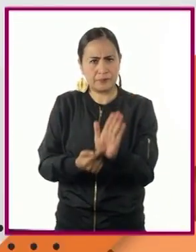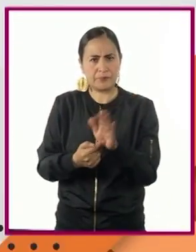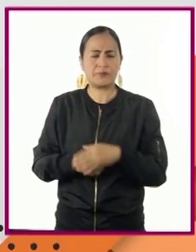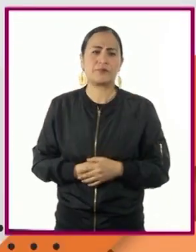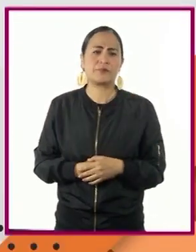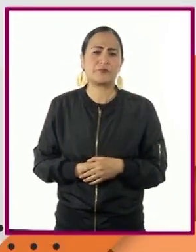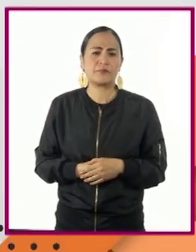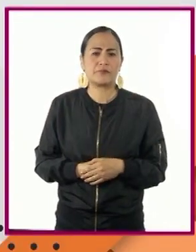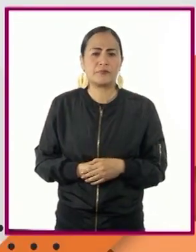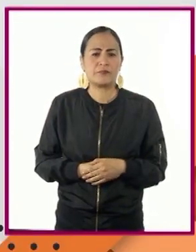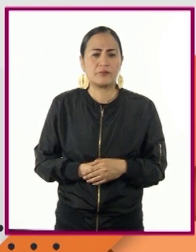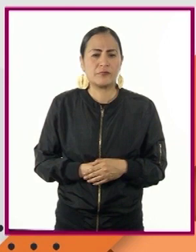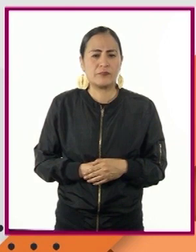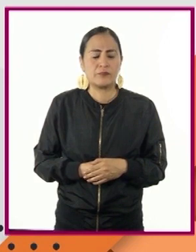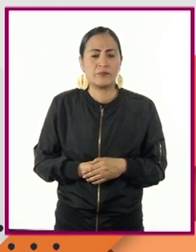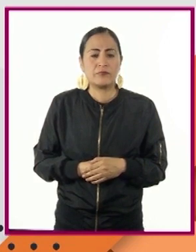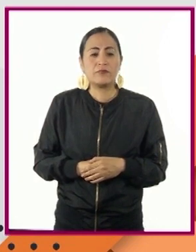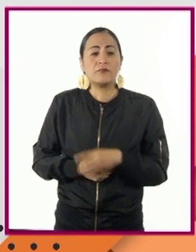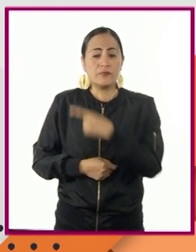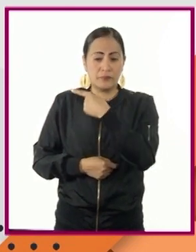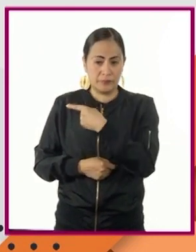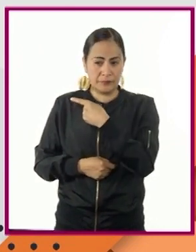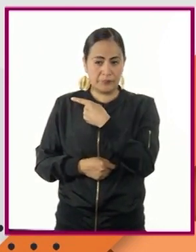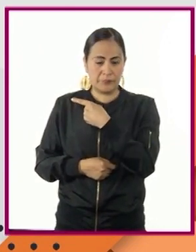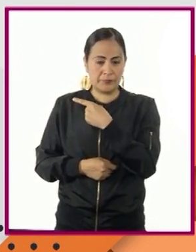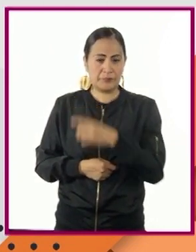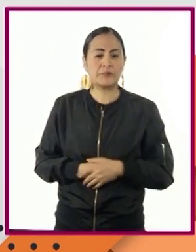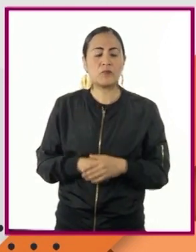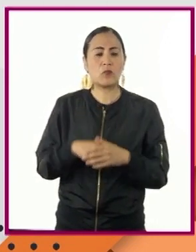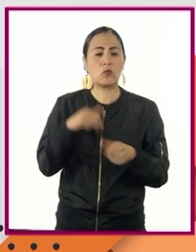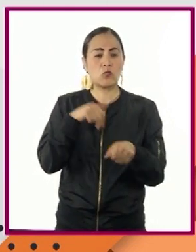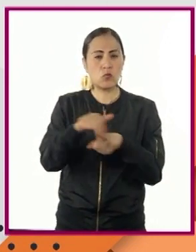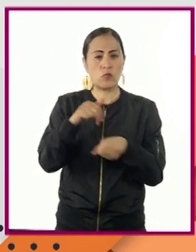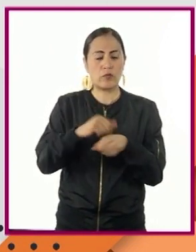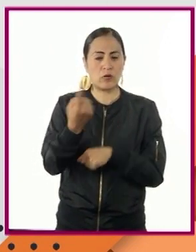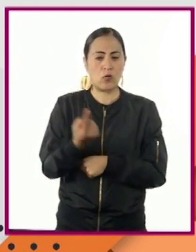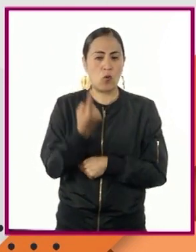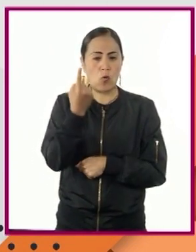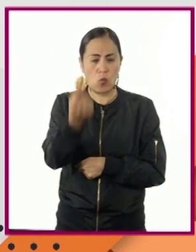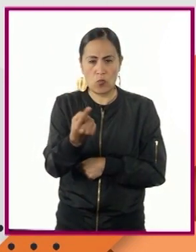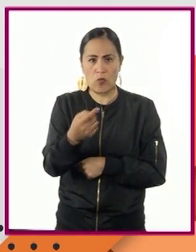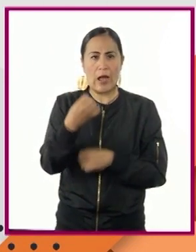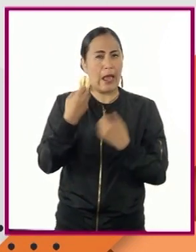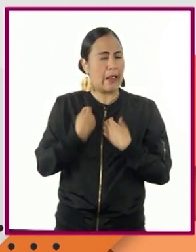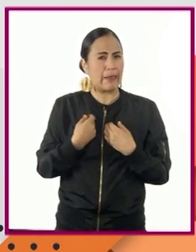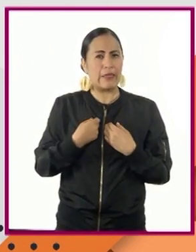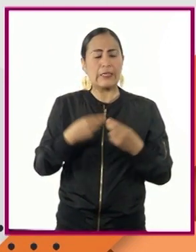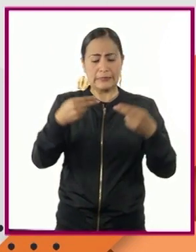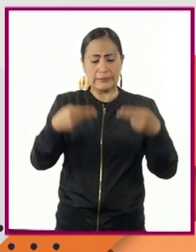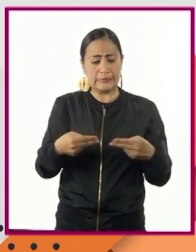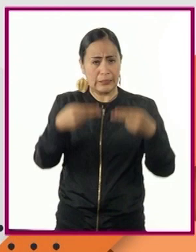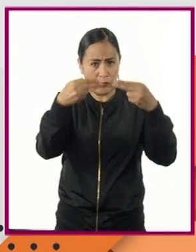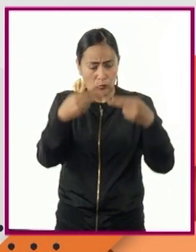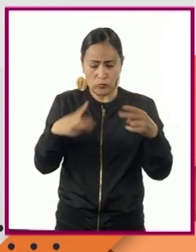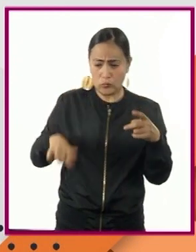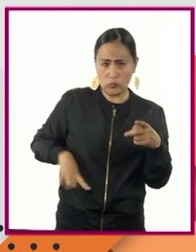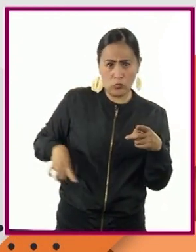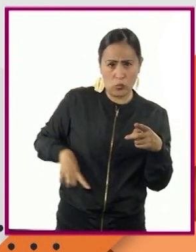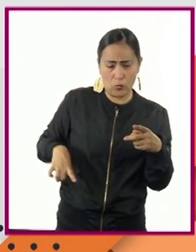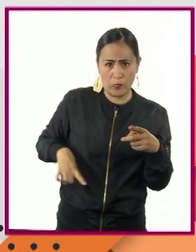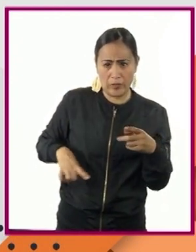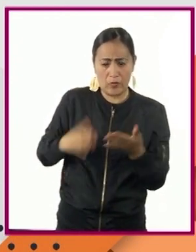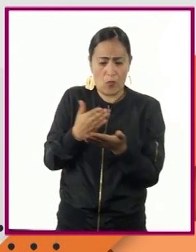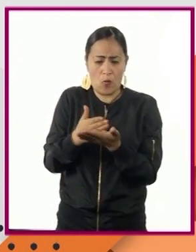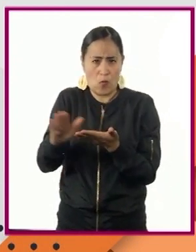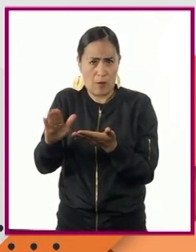Primero, adoptar como regla general invariable la más perfecta independencia entre los negocios del Estado y los